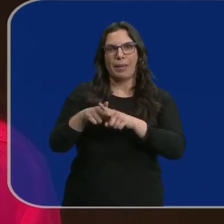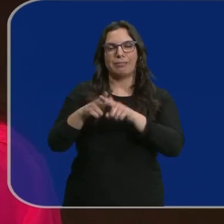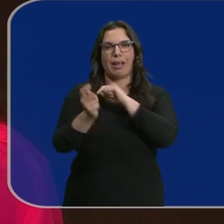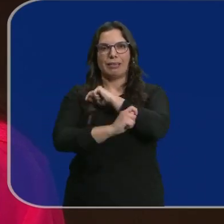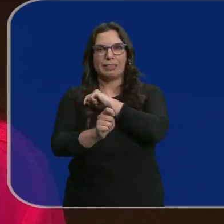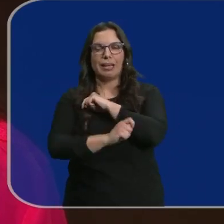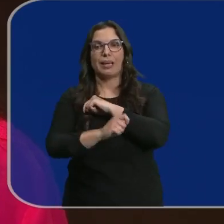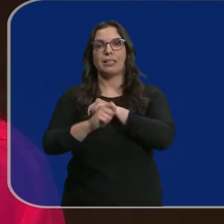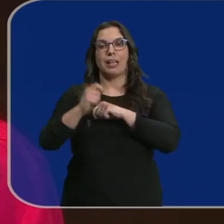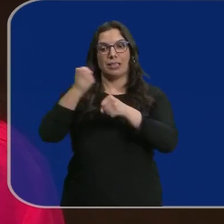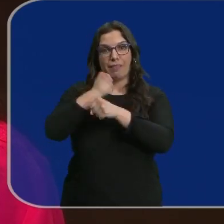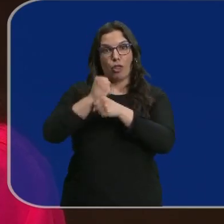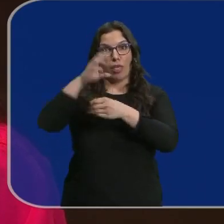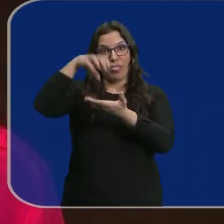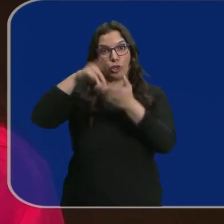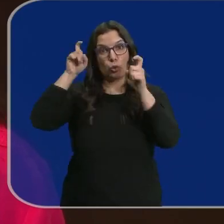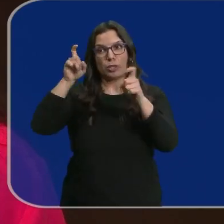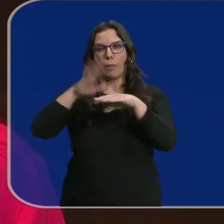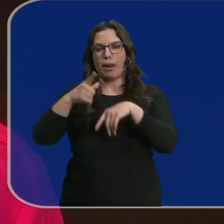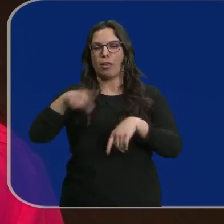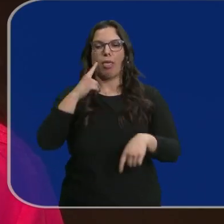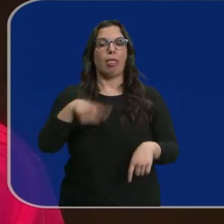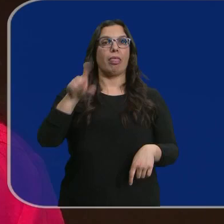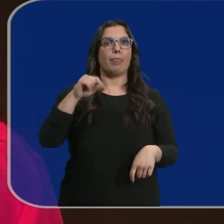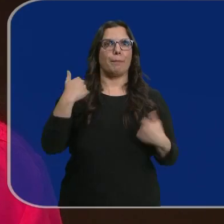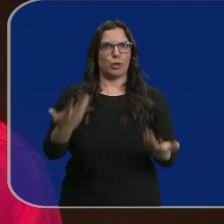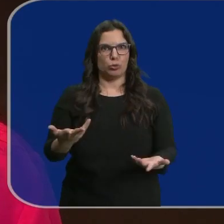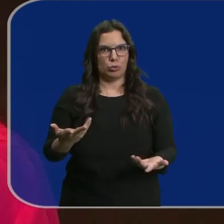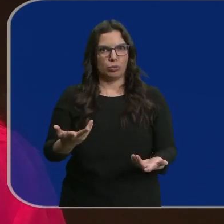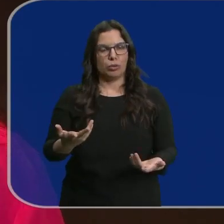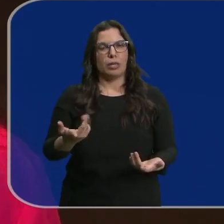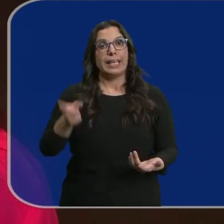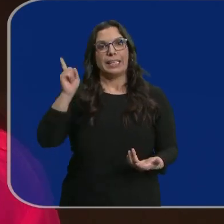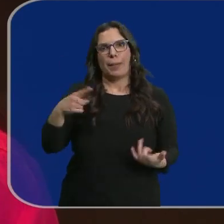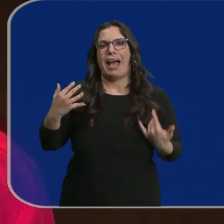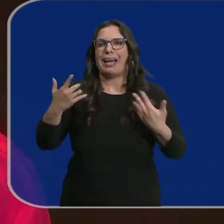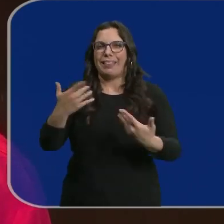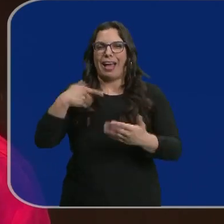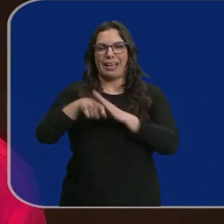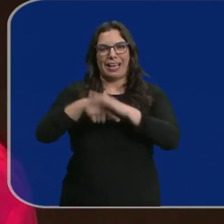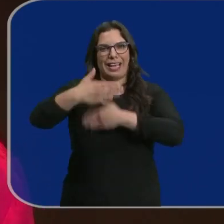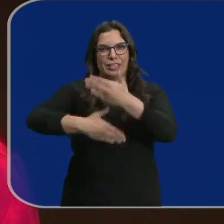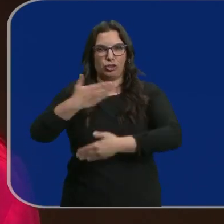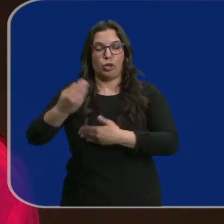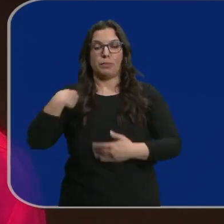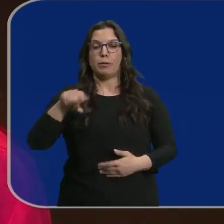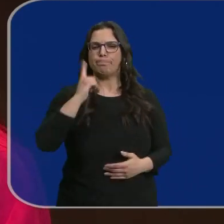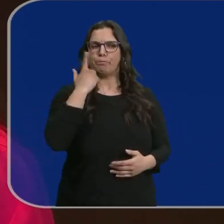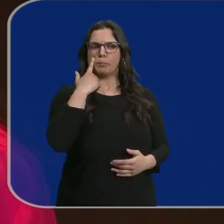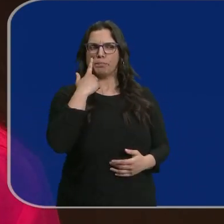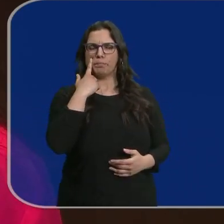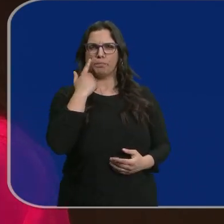educativos, a los trabajadores, para que permitan hacer una detección más precoz. Y sobre todo también agilizar la transición desde que hay